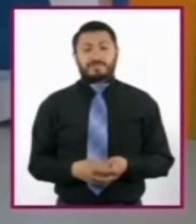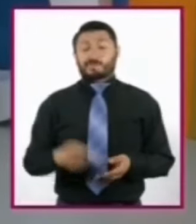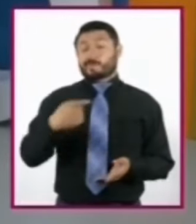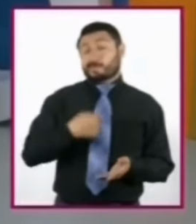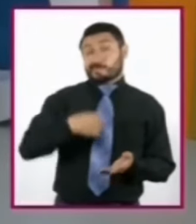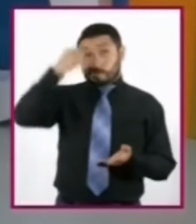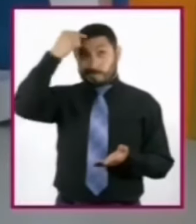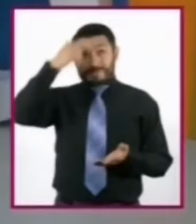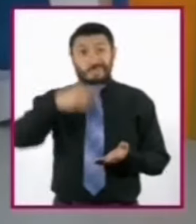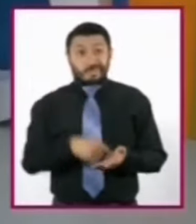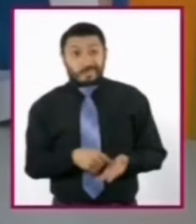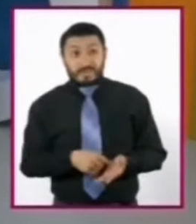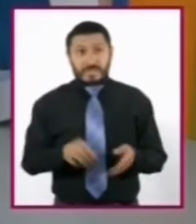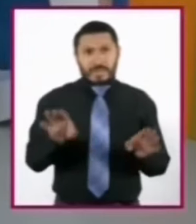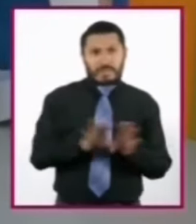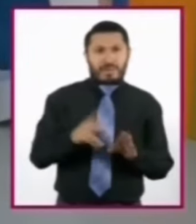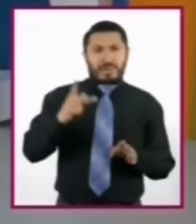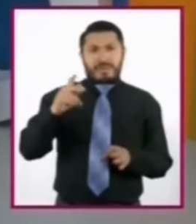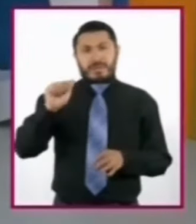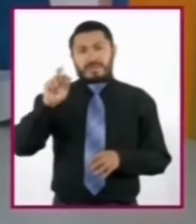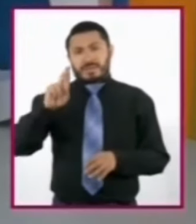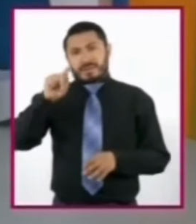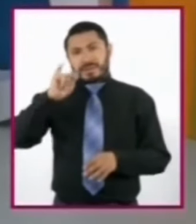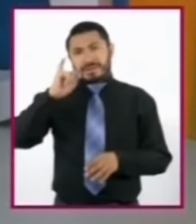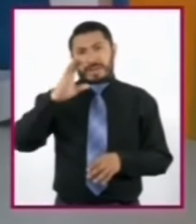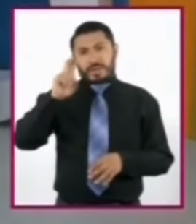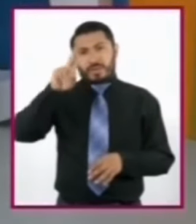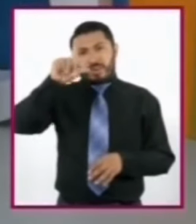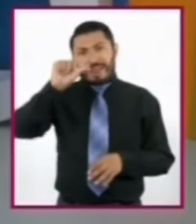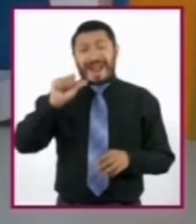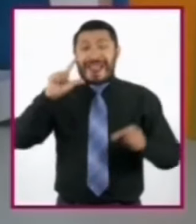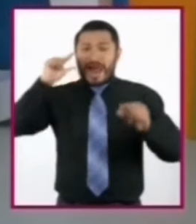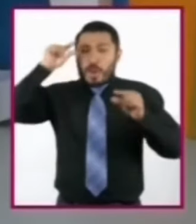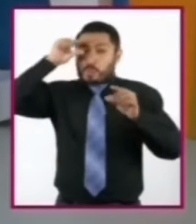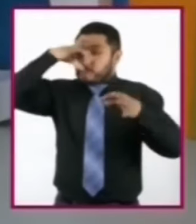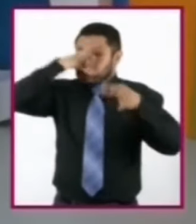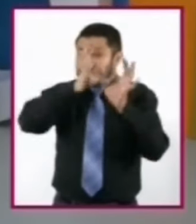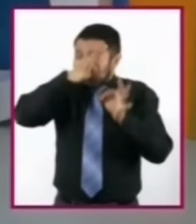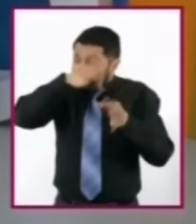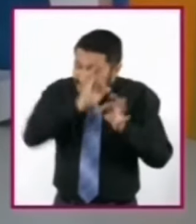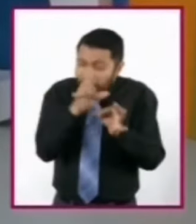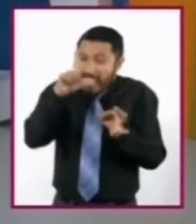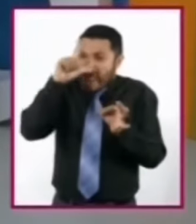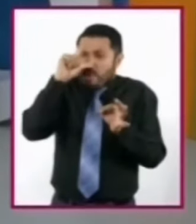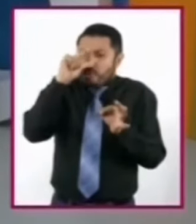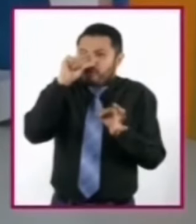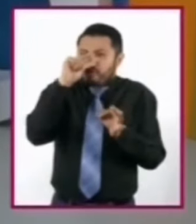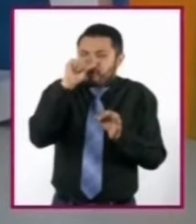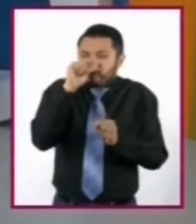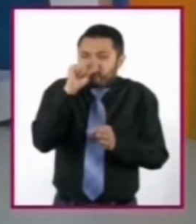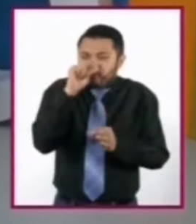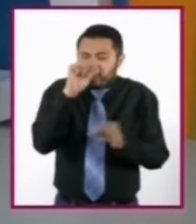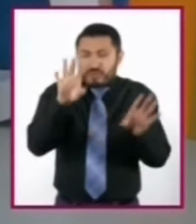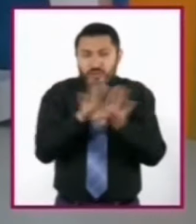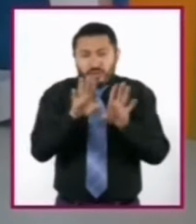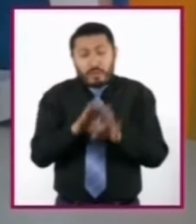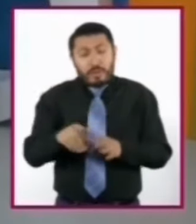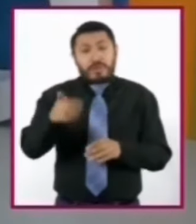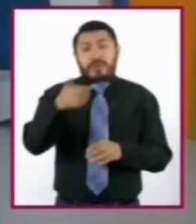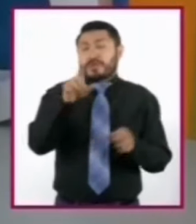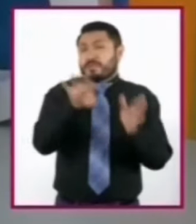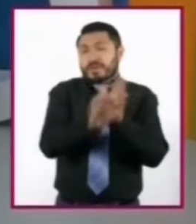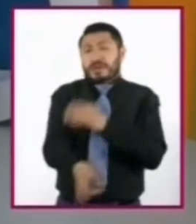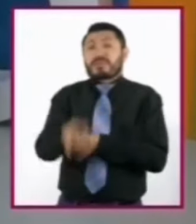Yo pienso que una partícula es algo muy pequeño, como cuando nos ponen a limpiar y dicen que